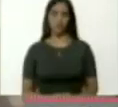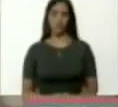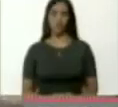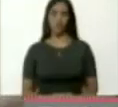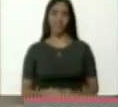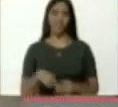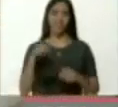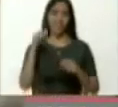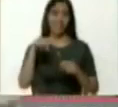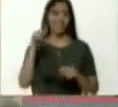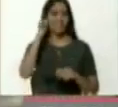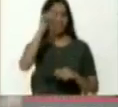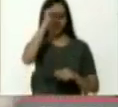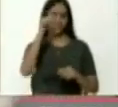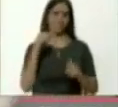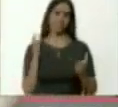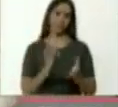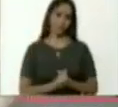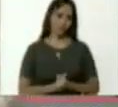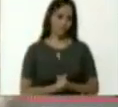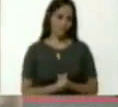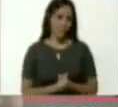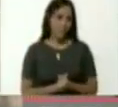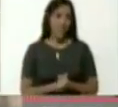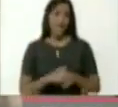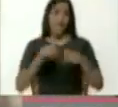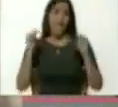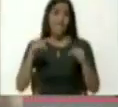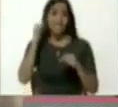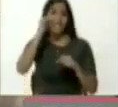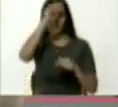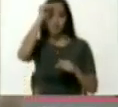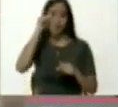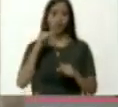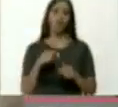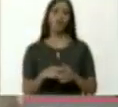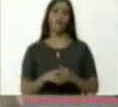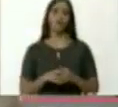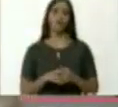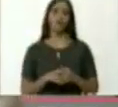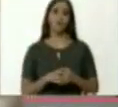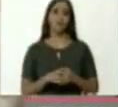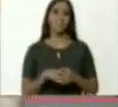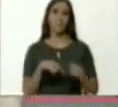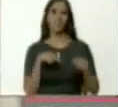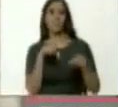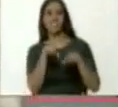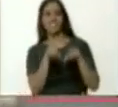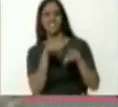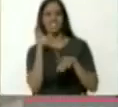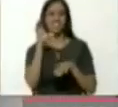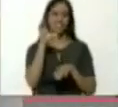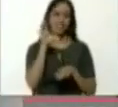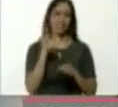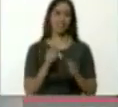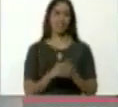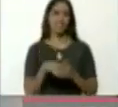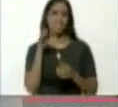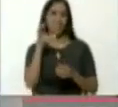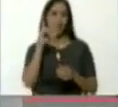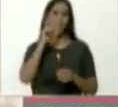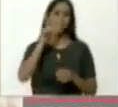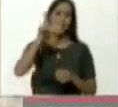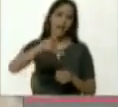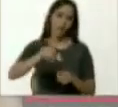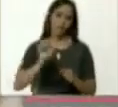Este fin de semana, chicos. Este fue el fin de semana de los chistes. De los chistecitos